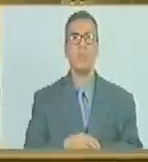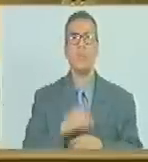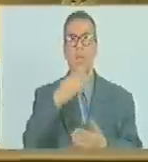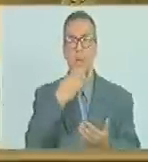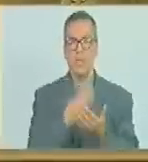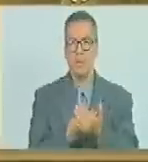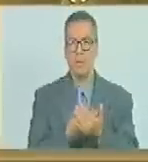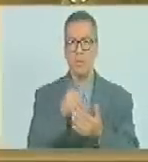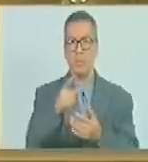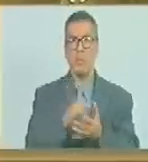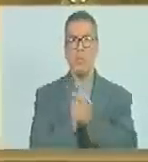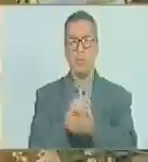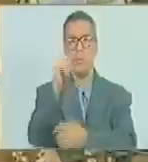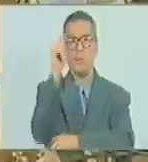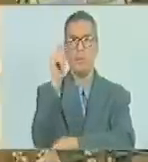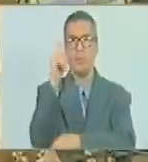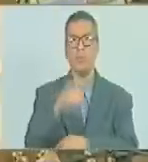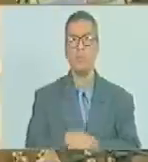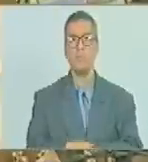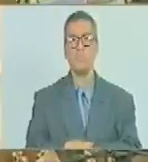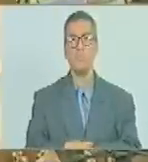Muchas gracias, colegas diputados.